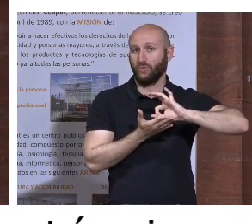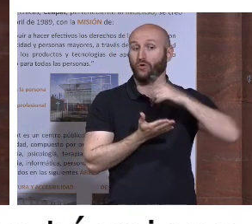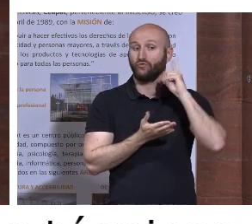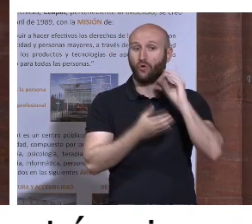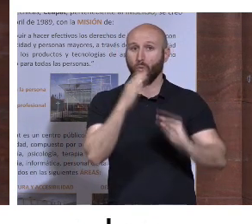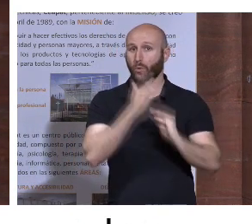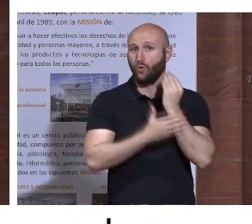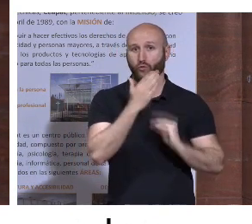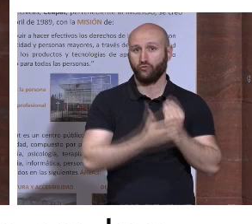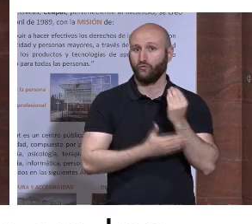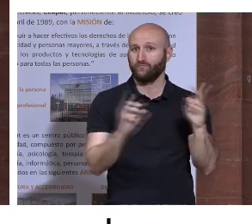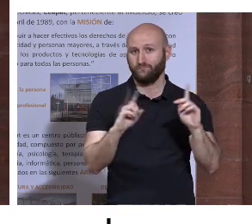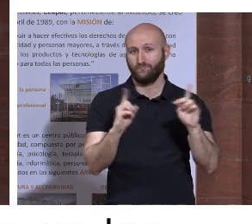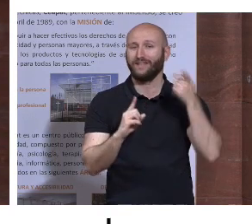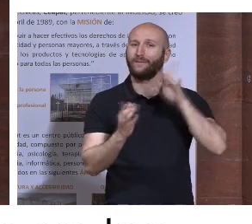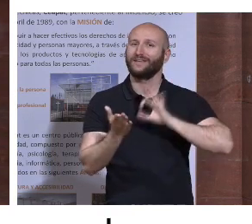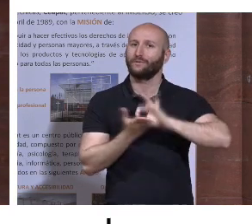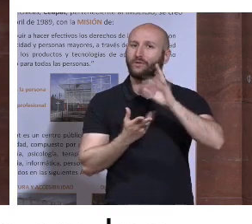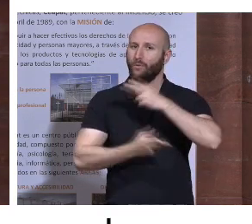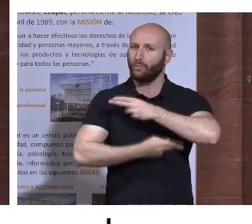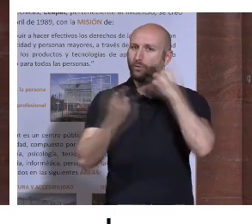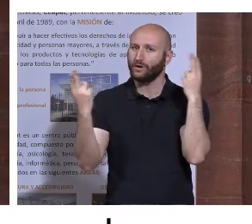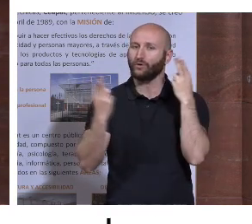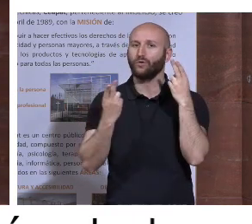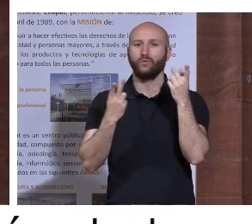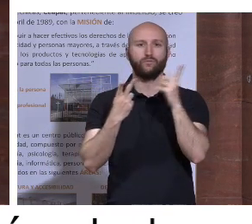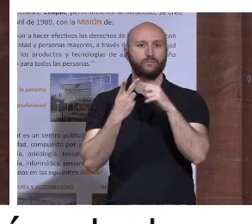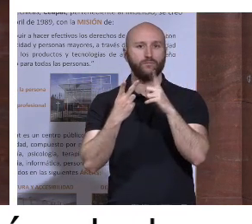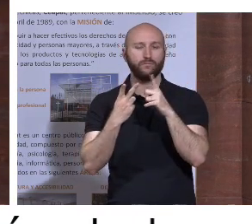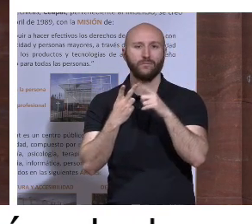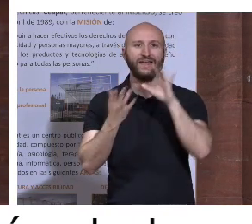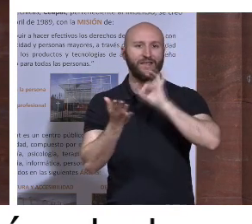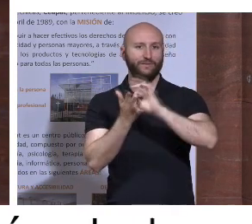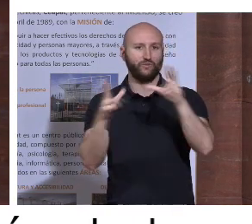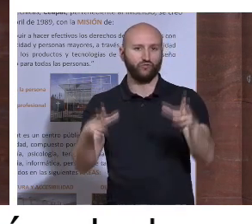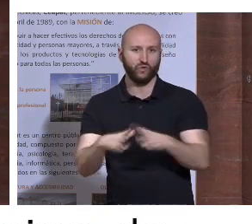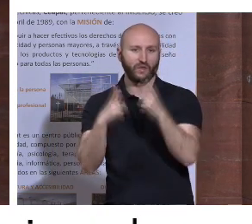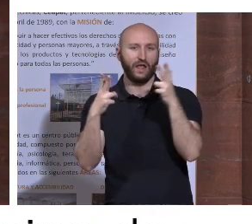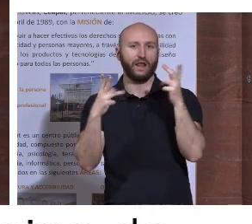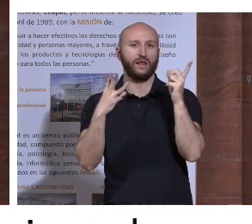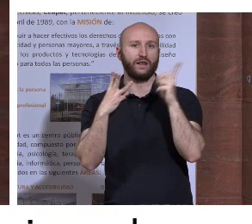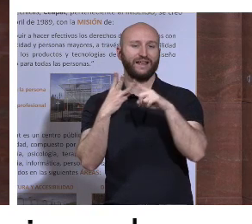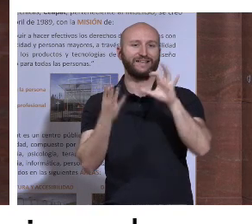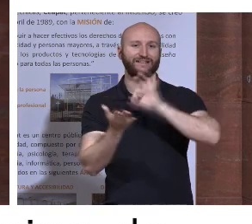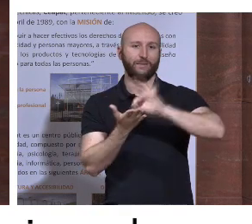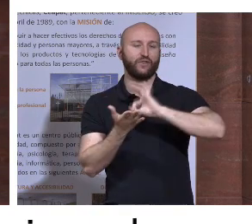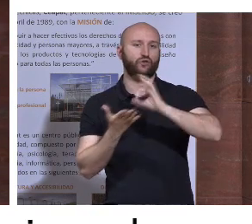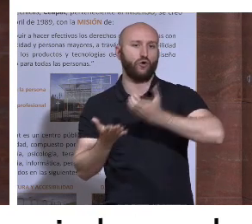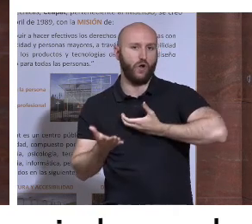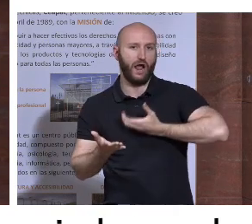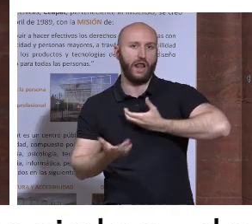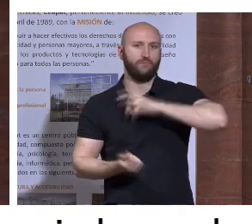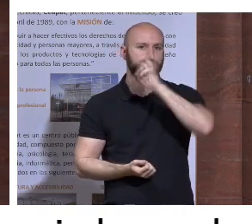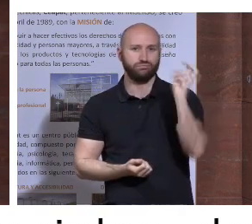productos, sino de servicios públicos, de servicios sociales, de servicios locales, etc.